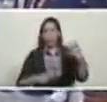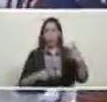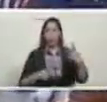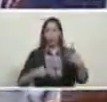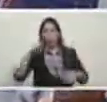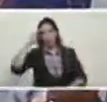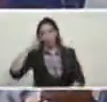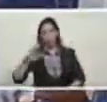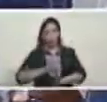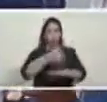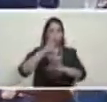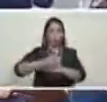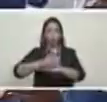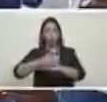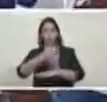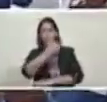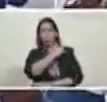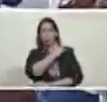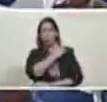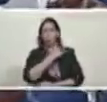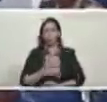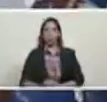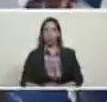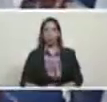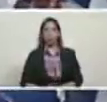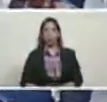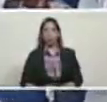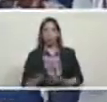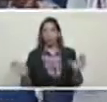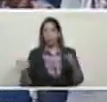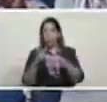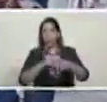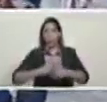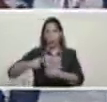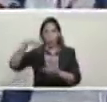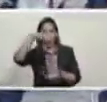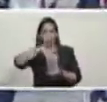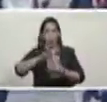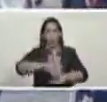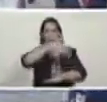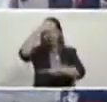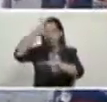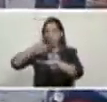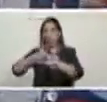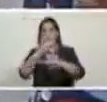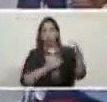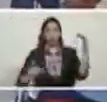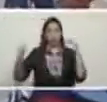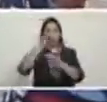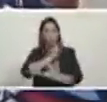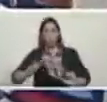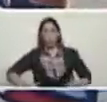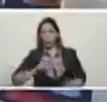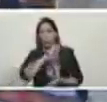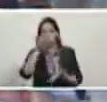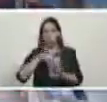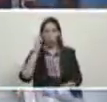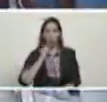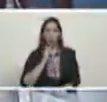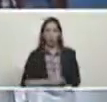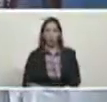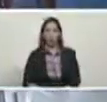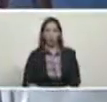oficiales, mayores, generales y almirantes, integrante del Estado Mayor Superior de nuestra Fuerza Armada Nacional